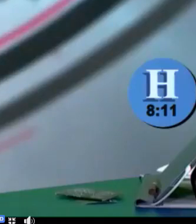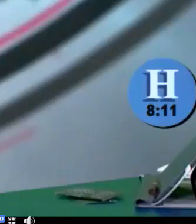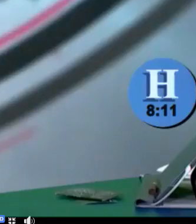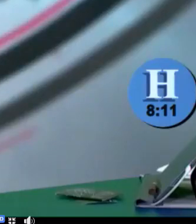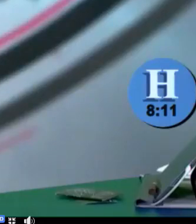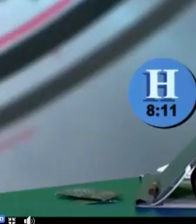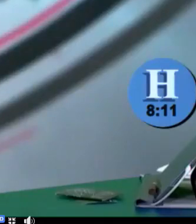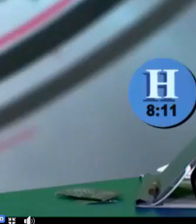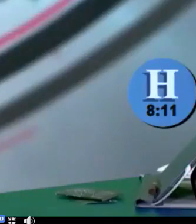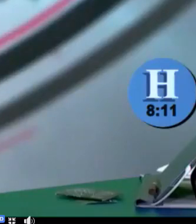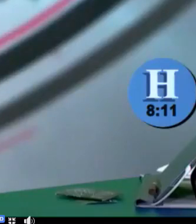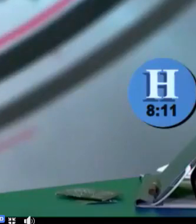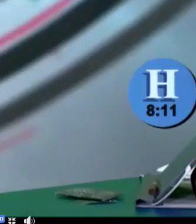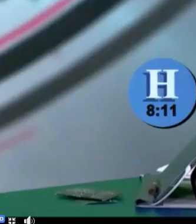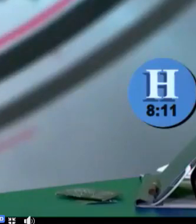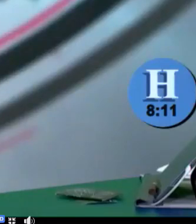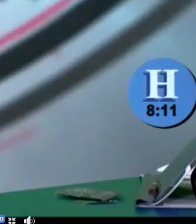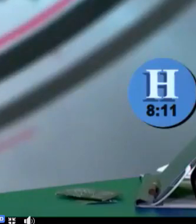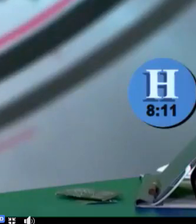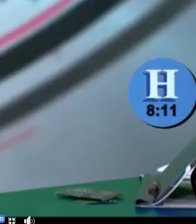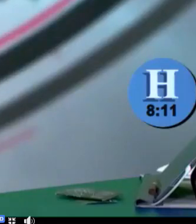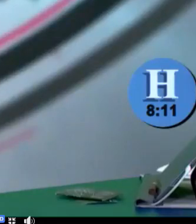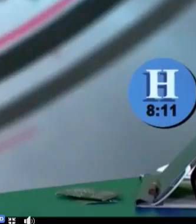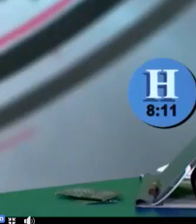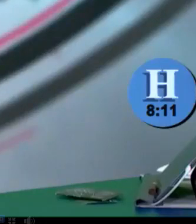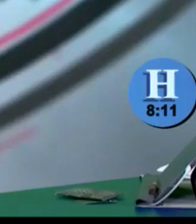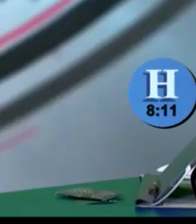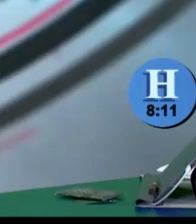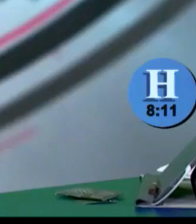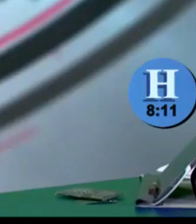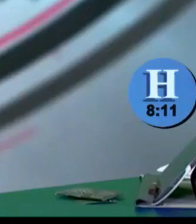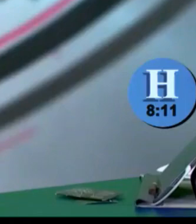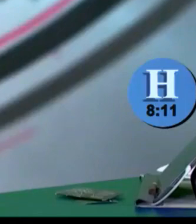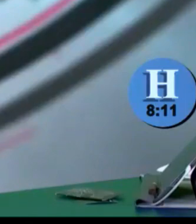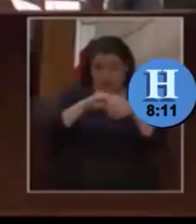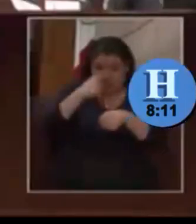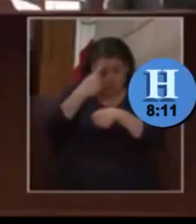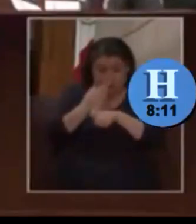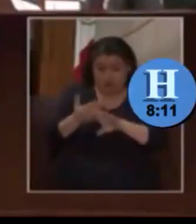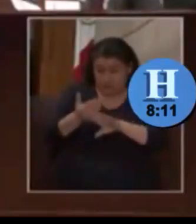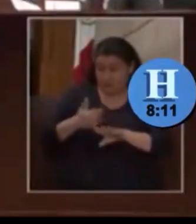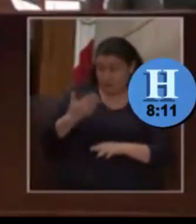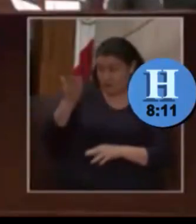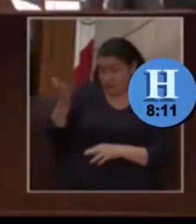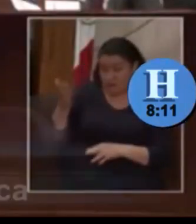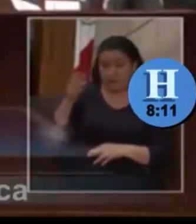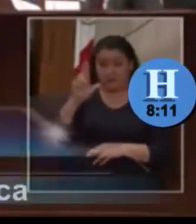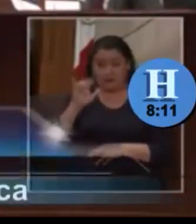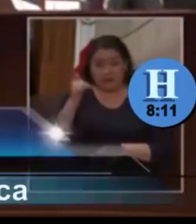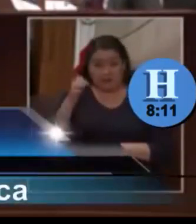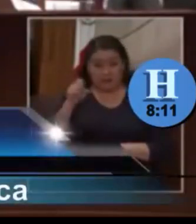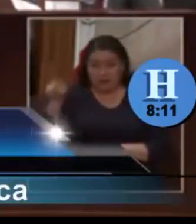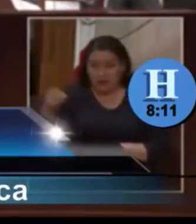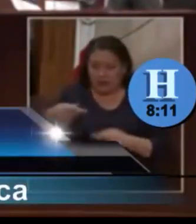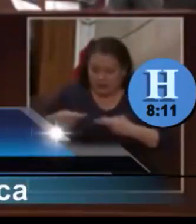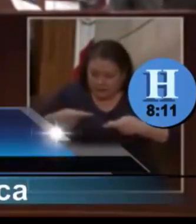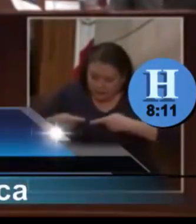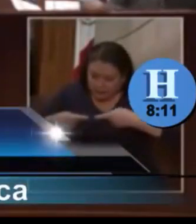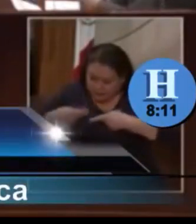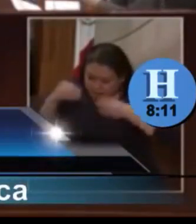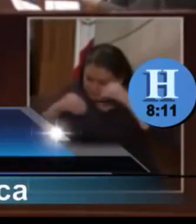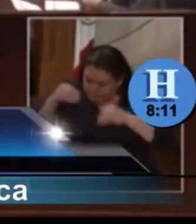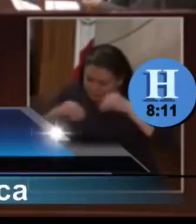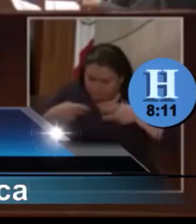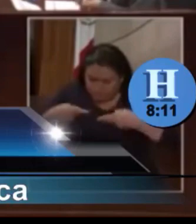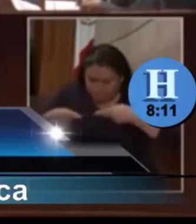Bueno, pues como dices, era previsible que el tribunal no iba a dejar así la multa. Parecía que la iba a revocar